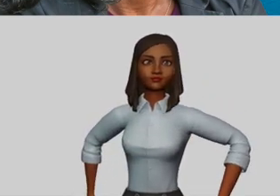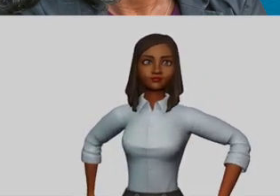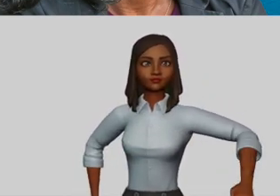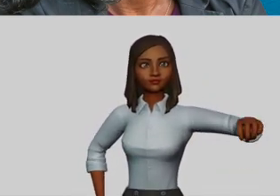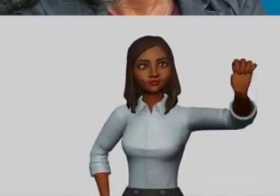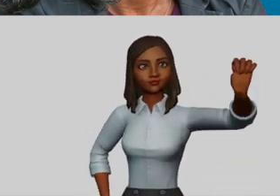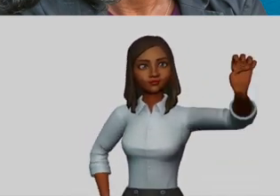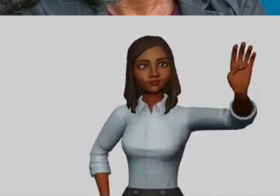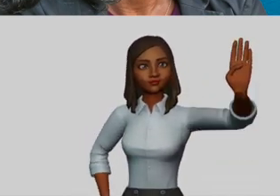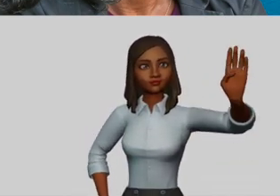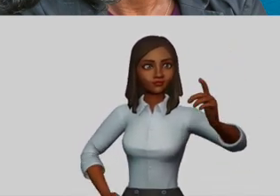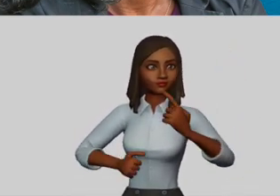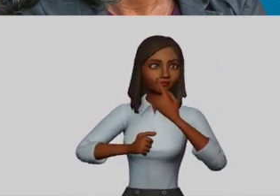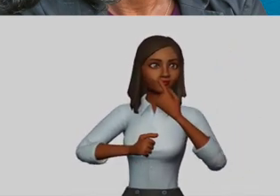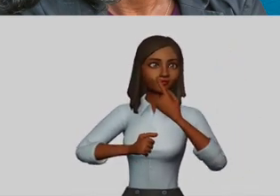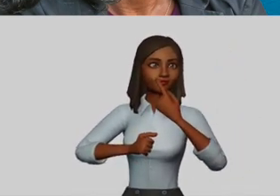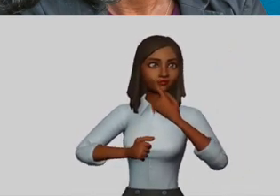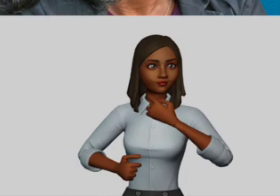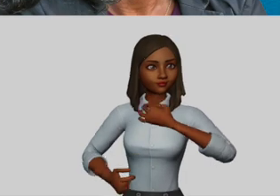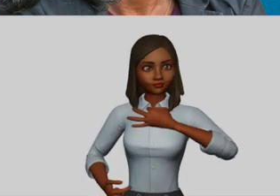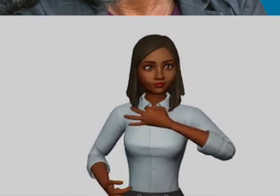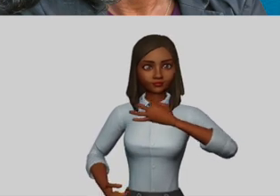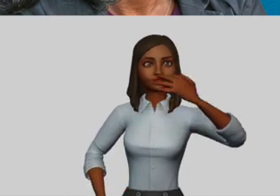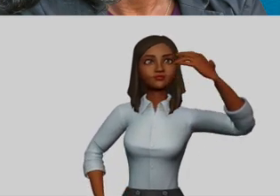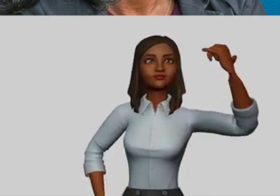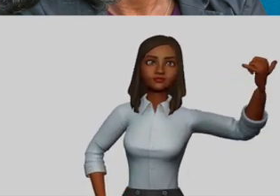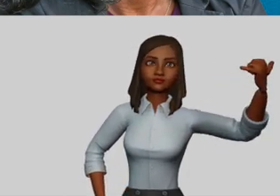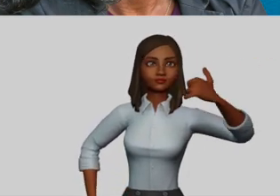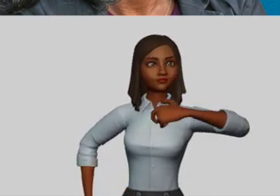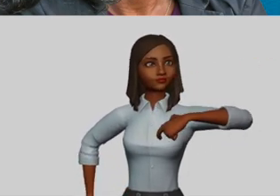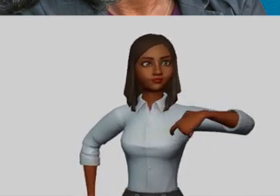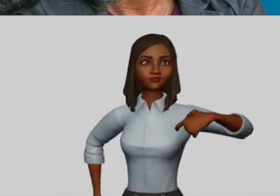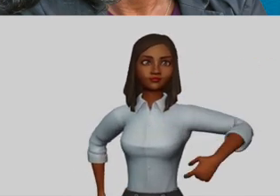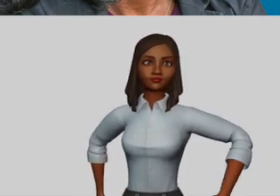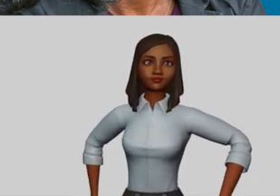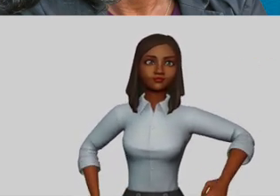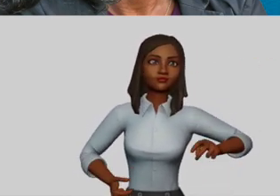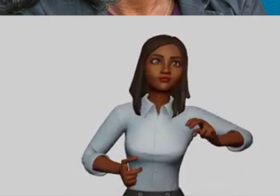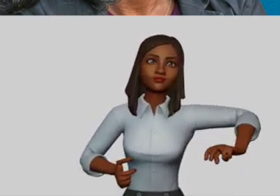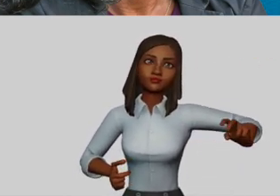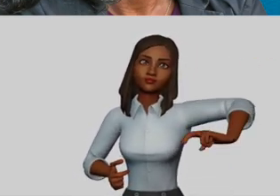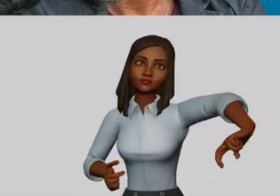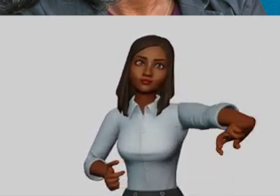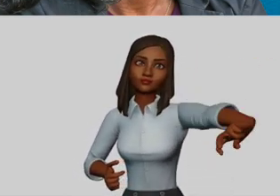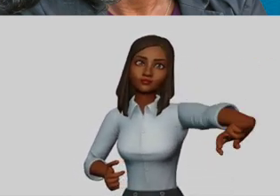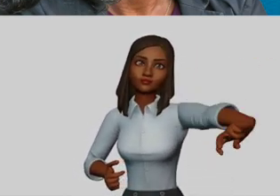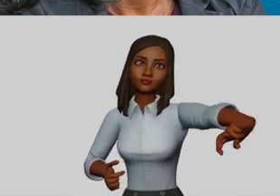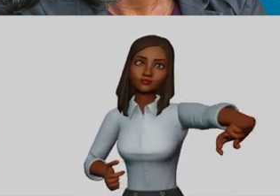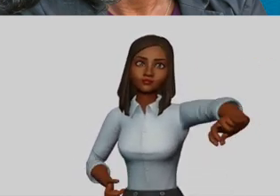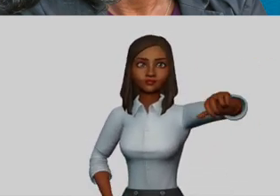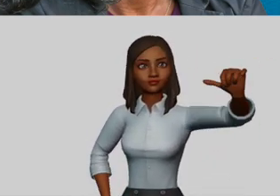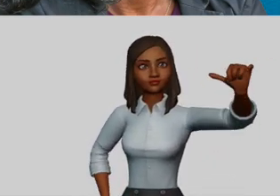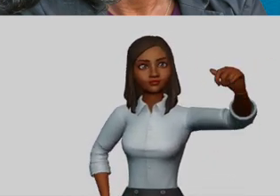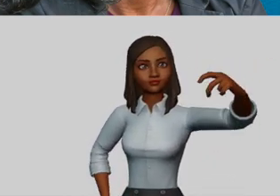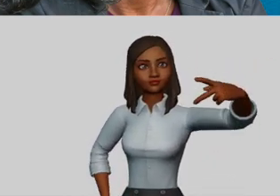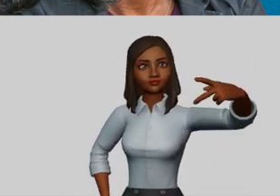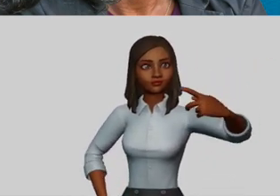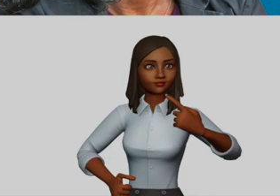leía. ¿En qué idioma? Porque me sentía ¿en sola. Español o en inglés? En español, porque no sabía el inglés en ese